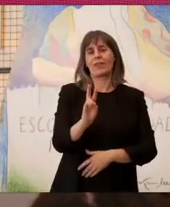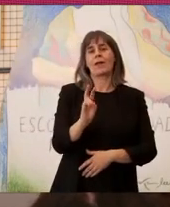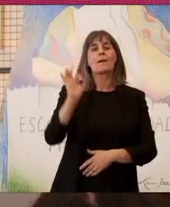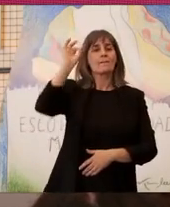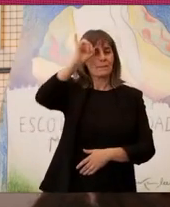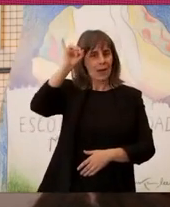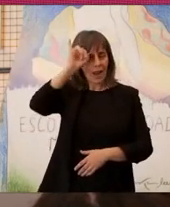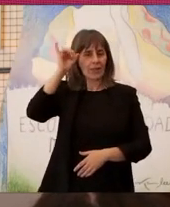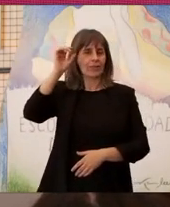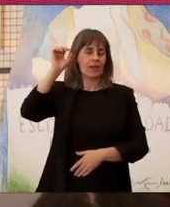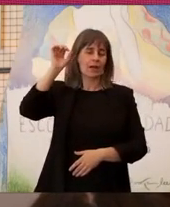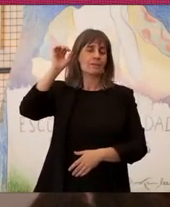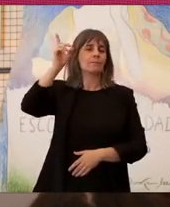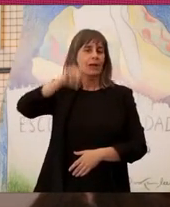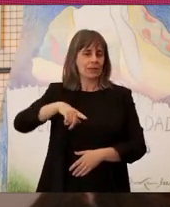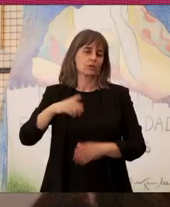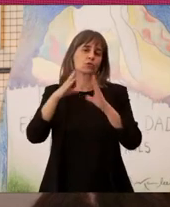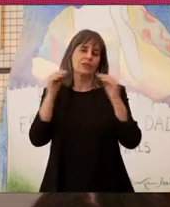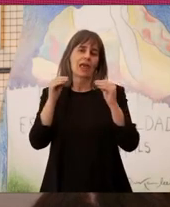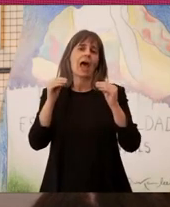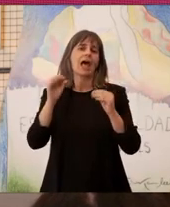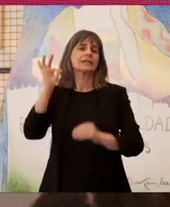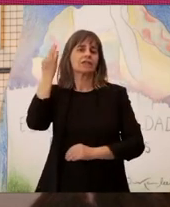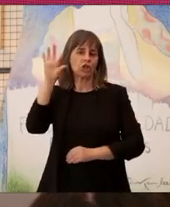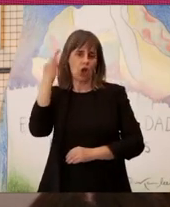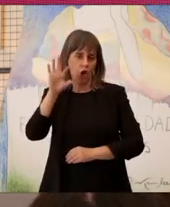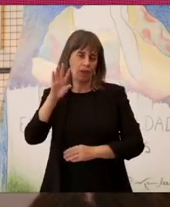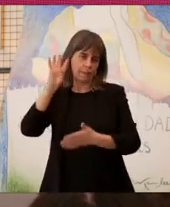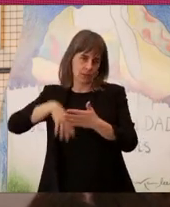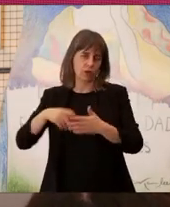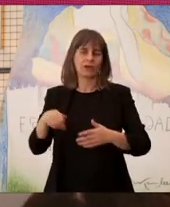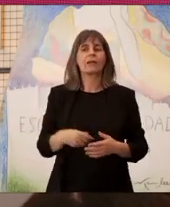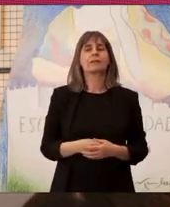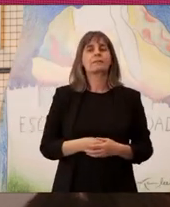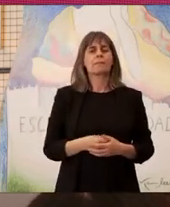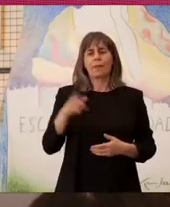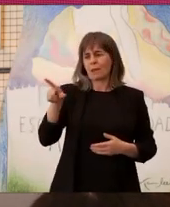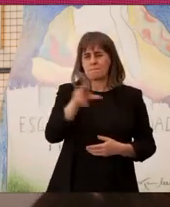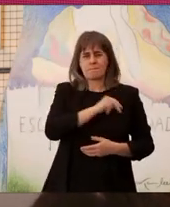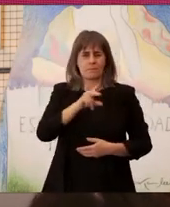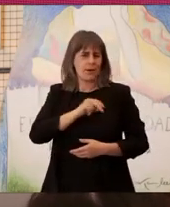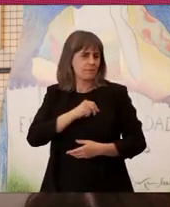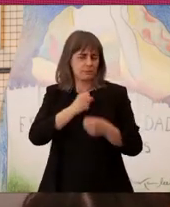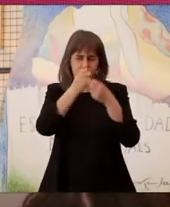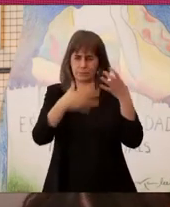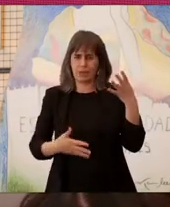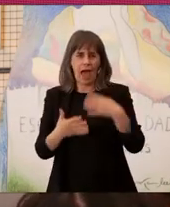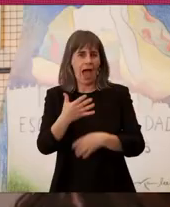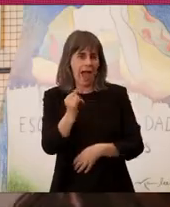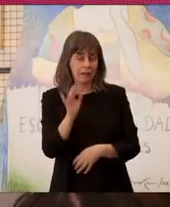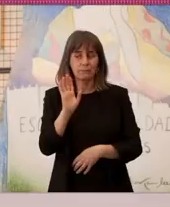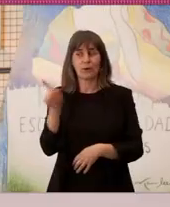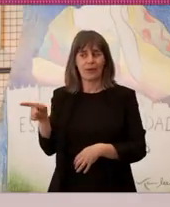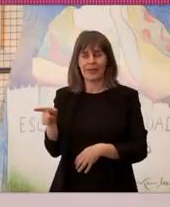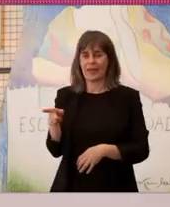de tarragona y por la universitat de Girona tiene innumerables premios no los voy a decir todos porque ya me ha dicho cuando me presentes en el